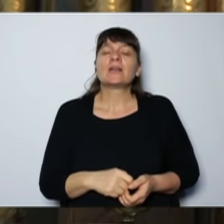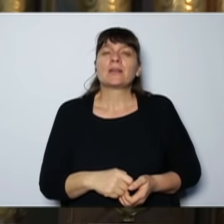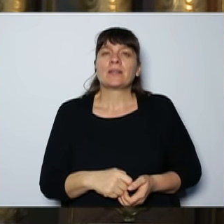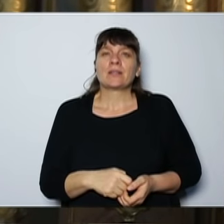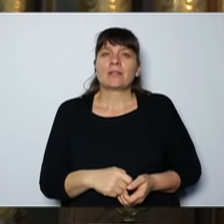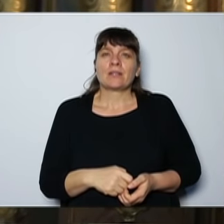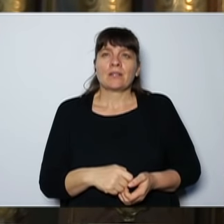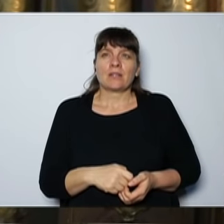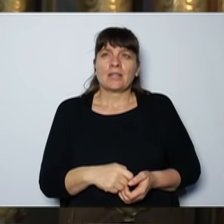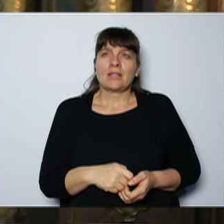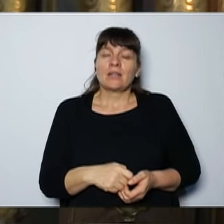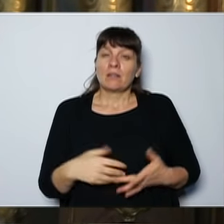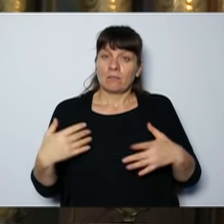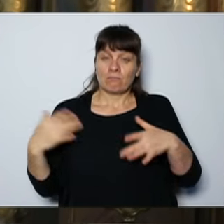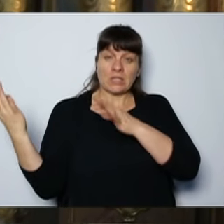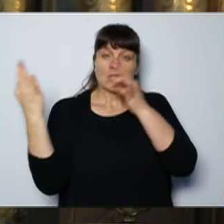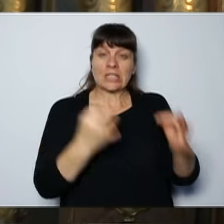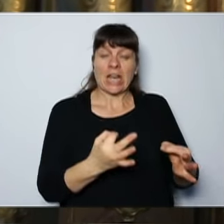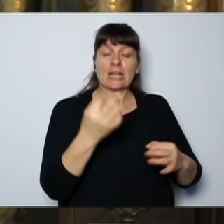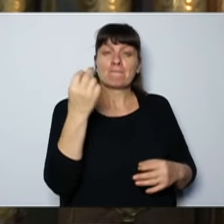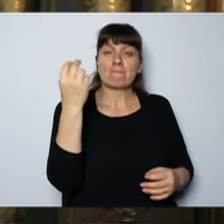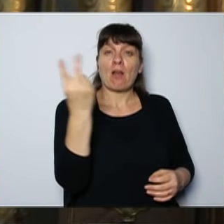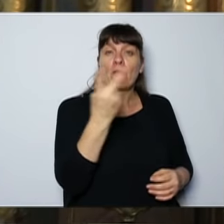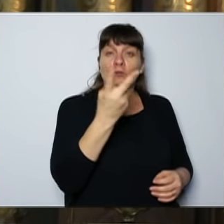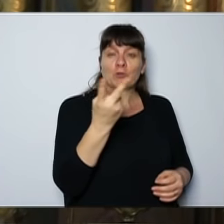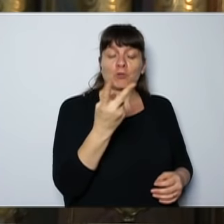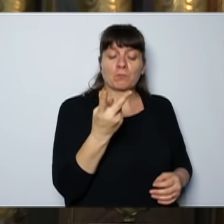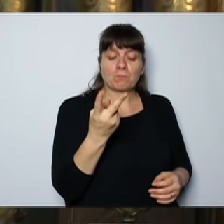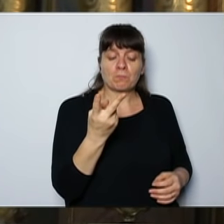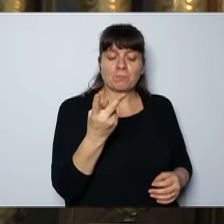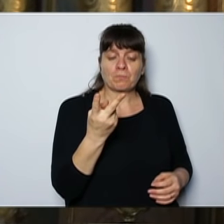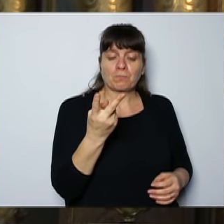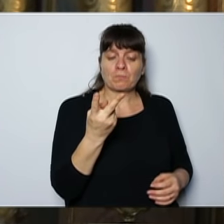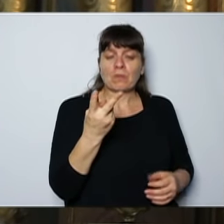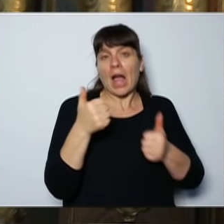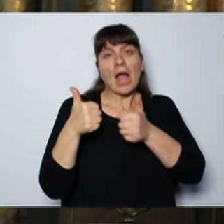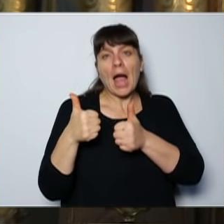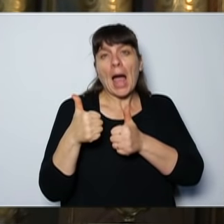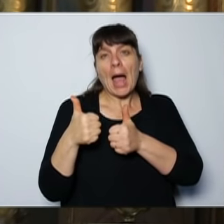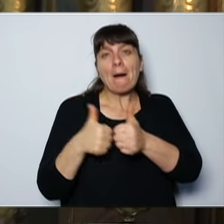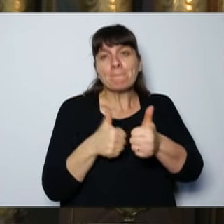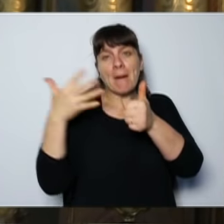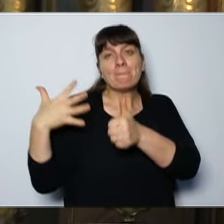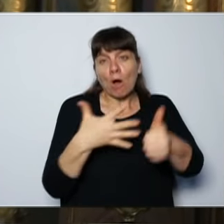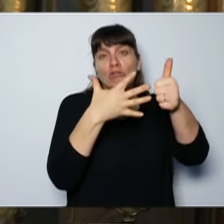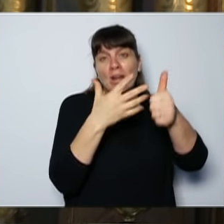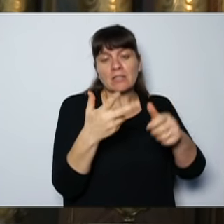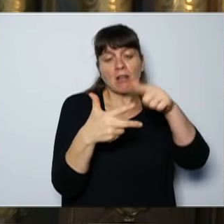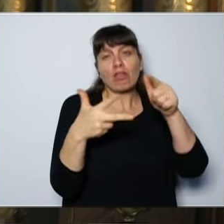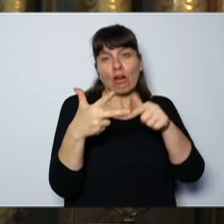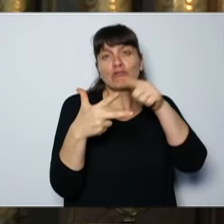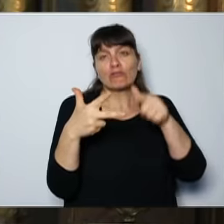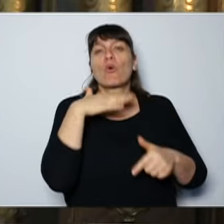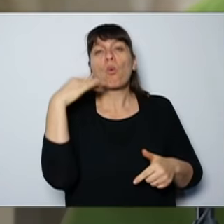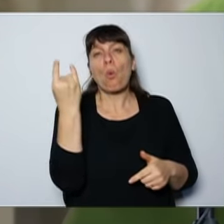donde llegan dos apóstoles, Juan con